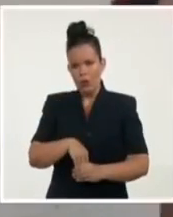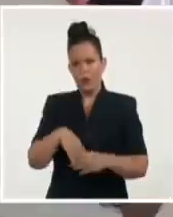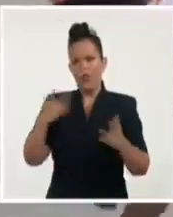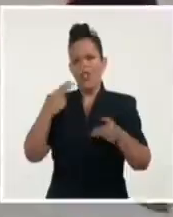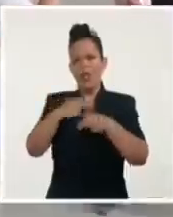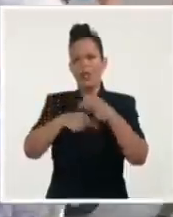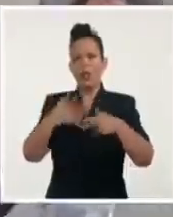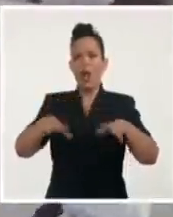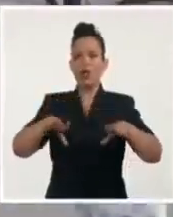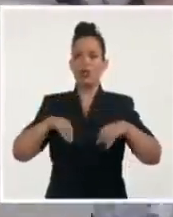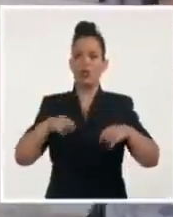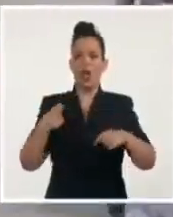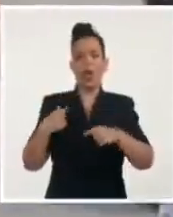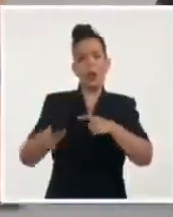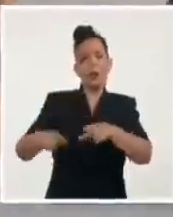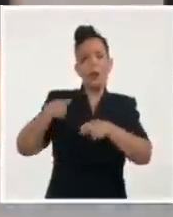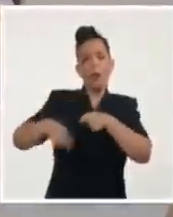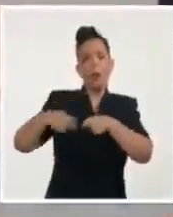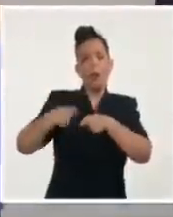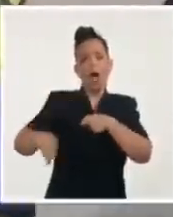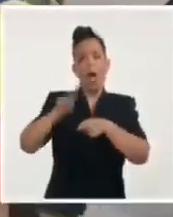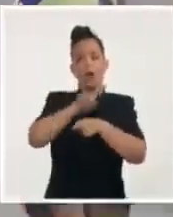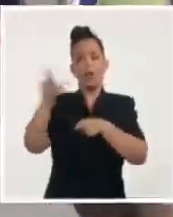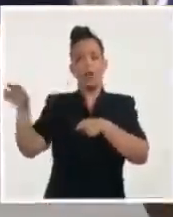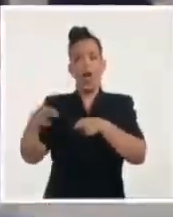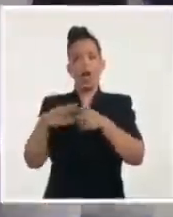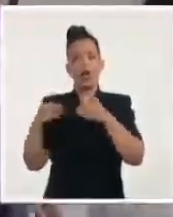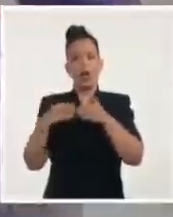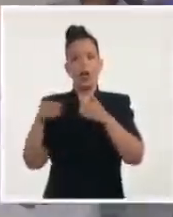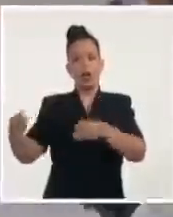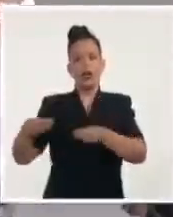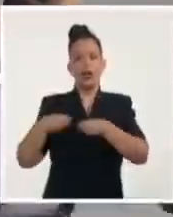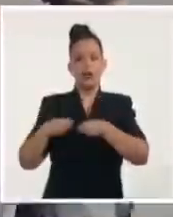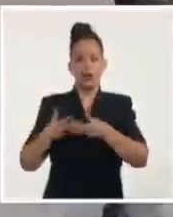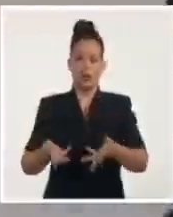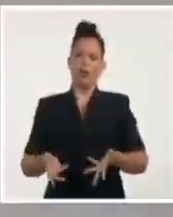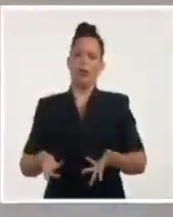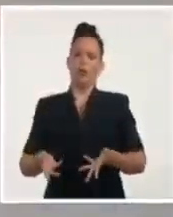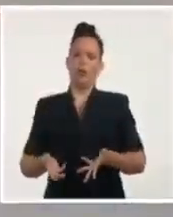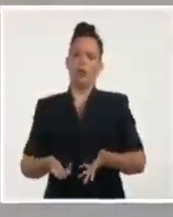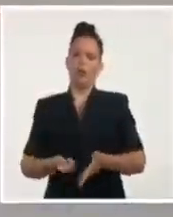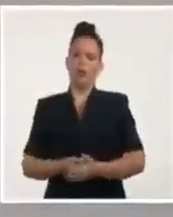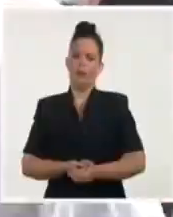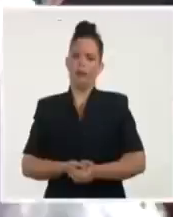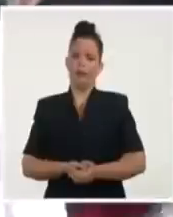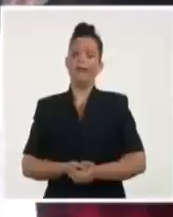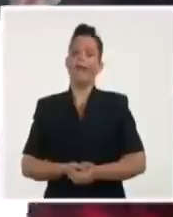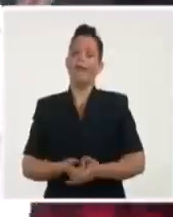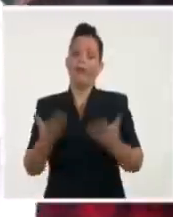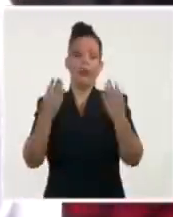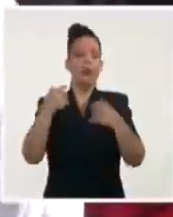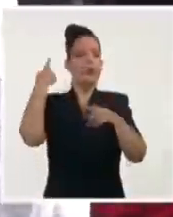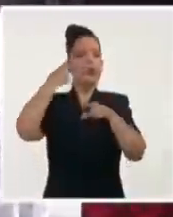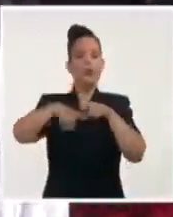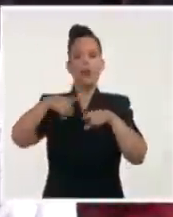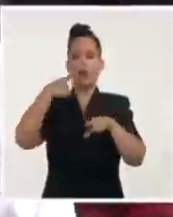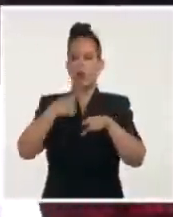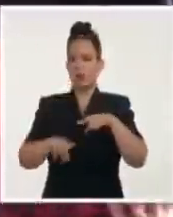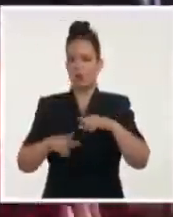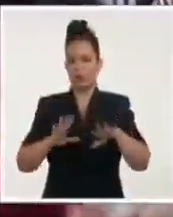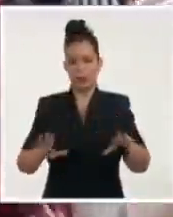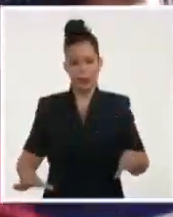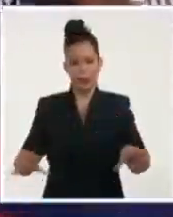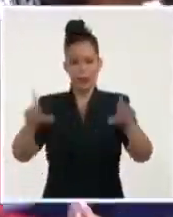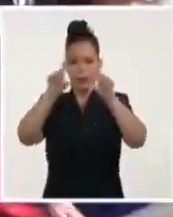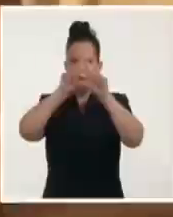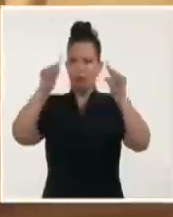pagando. No se trata de hechos aislados. Fueron páginas de heroísmo multiplicadas a lo largo de todo el país, no solo de los miembros